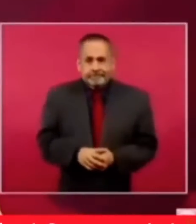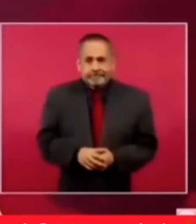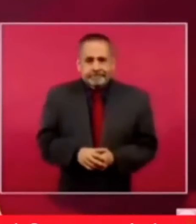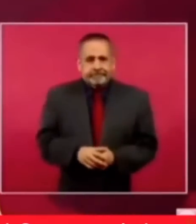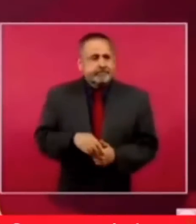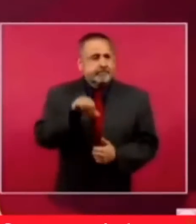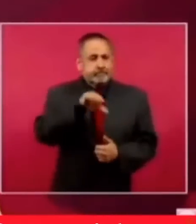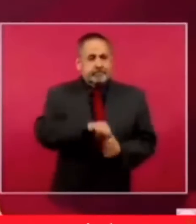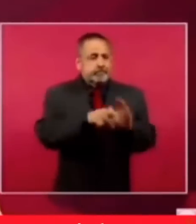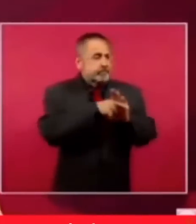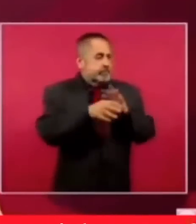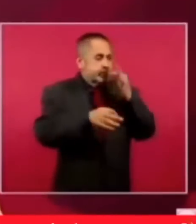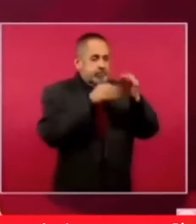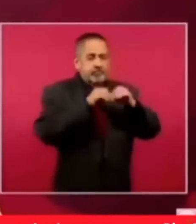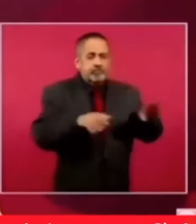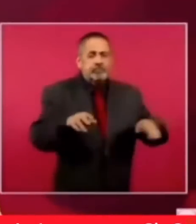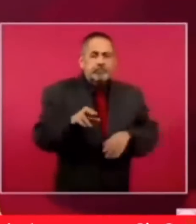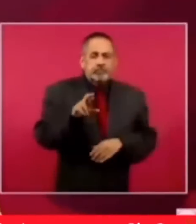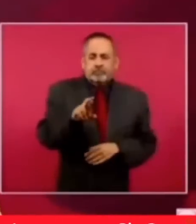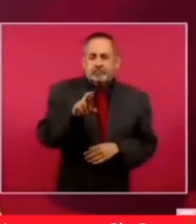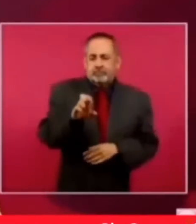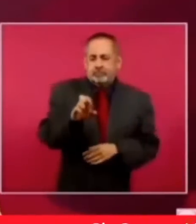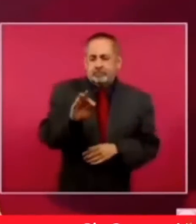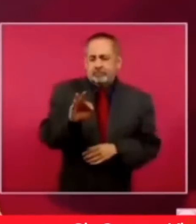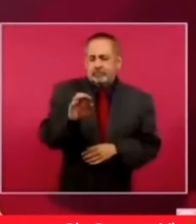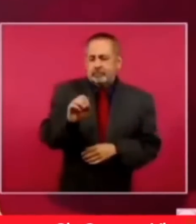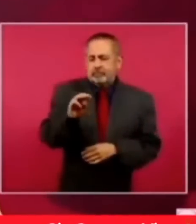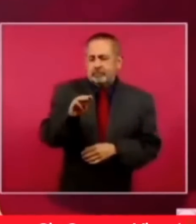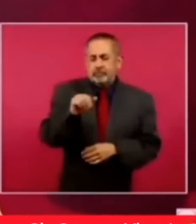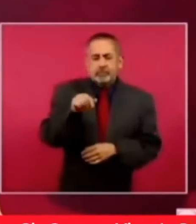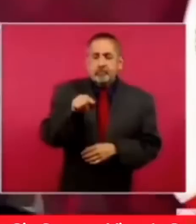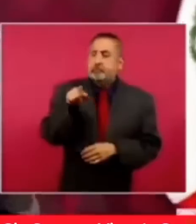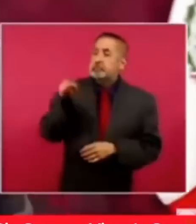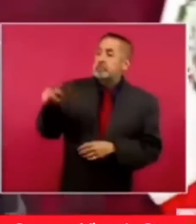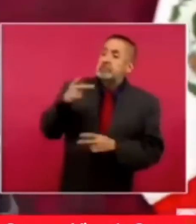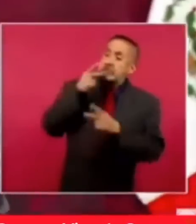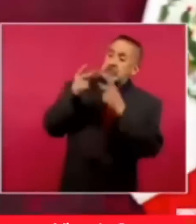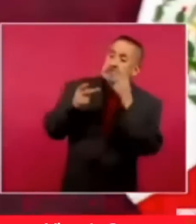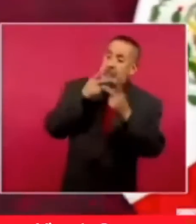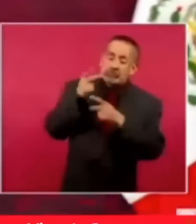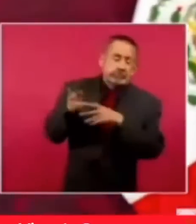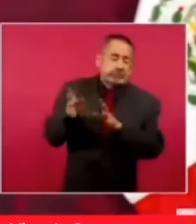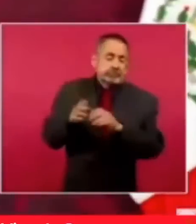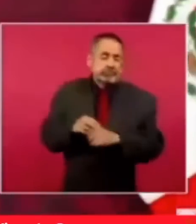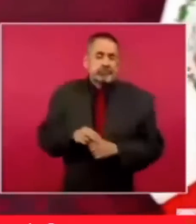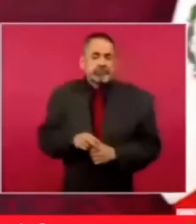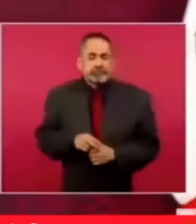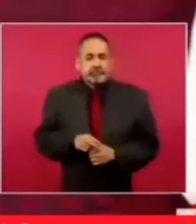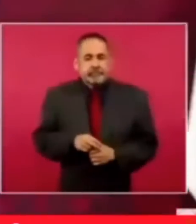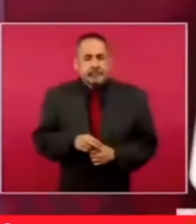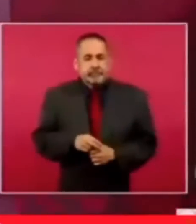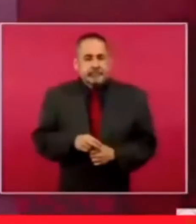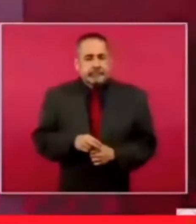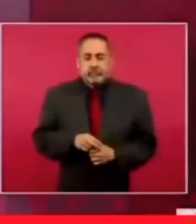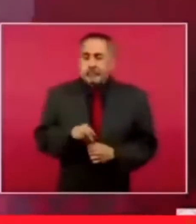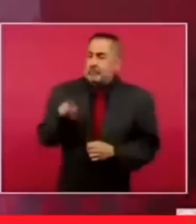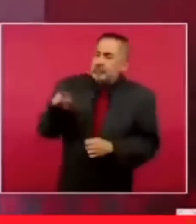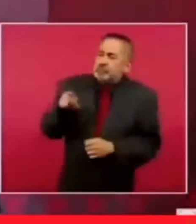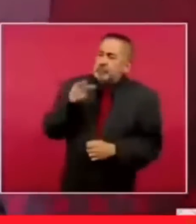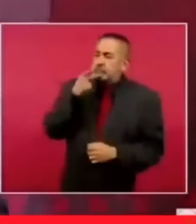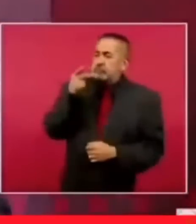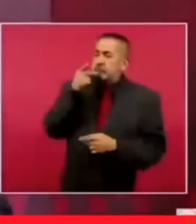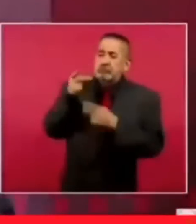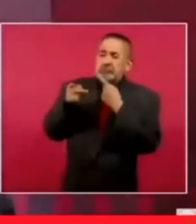el Reforma a decir de que estoy hablando de que va a haber un sistema de